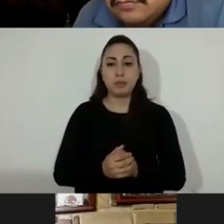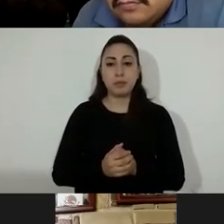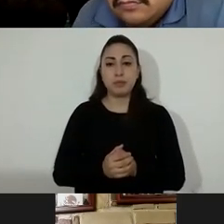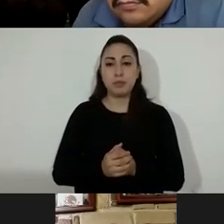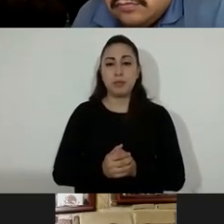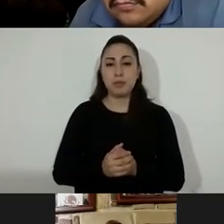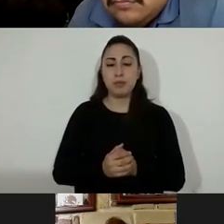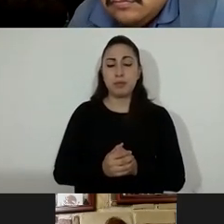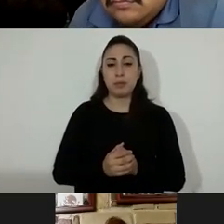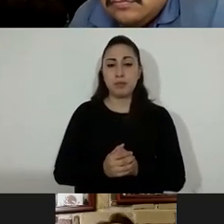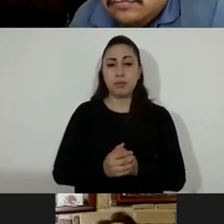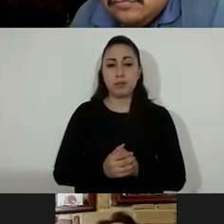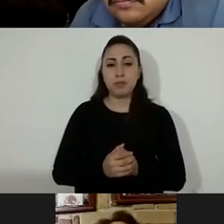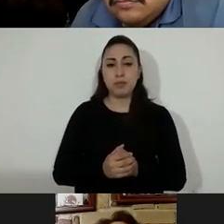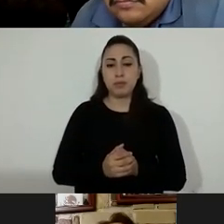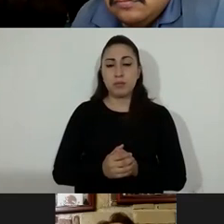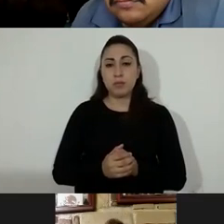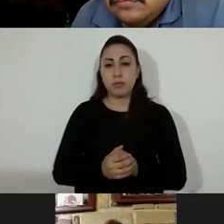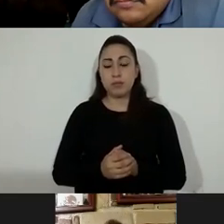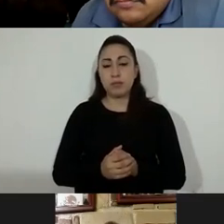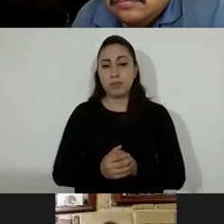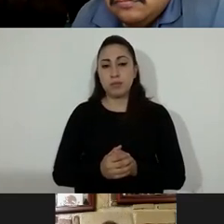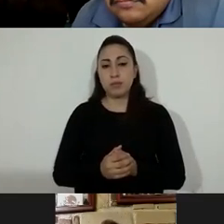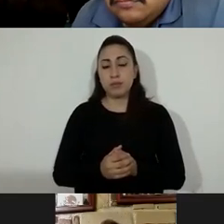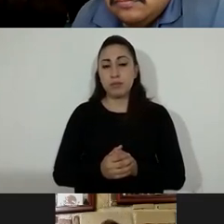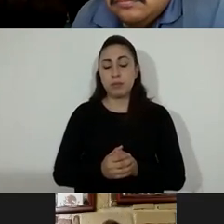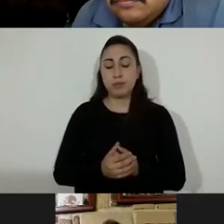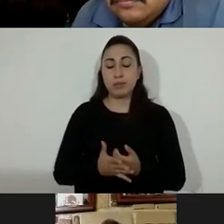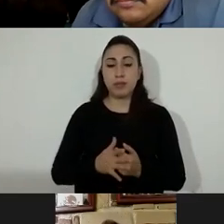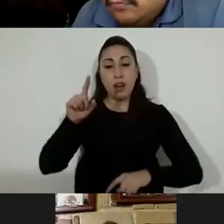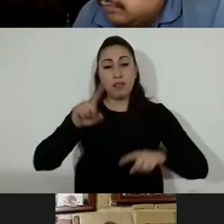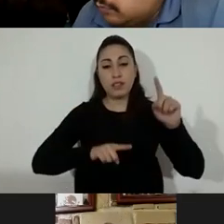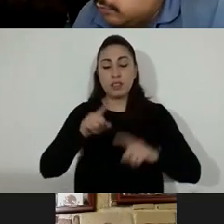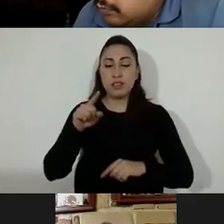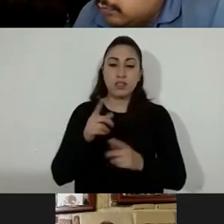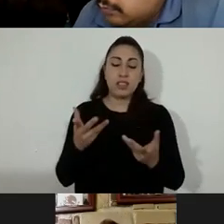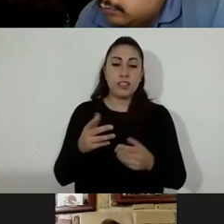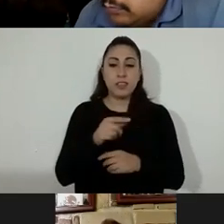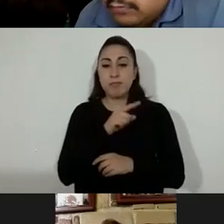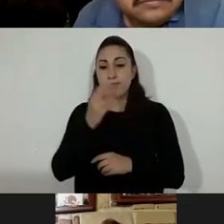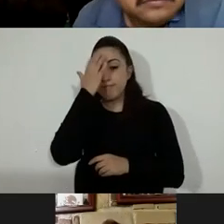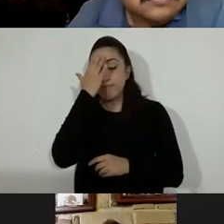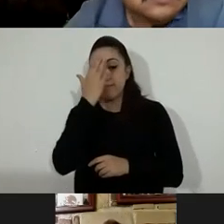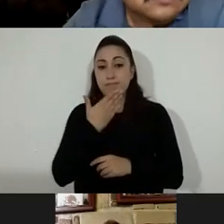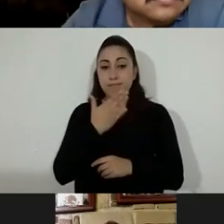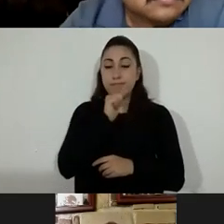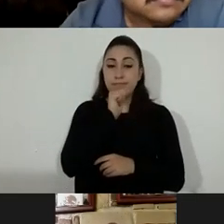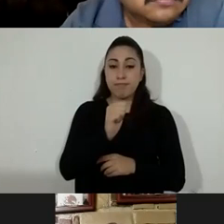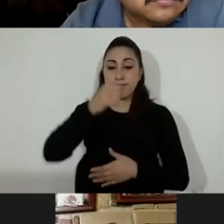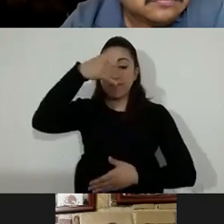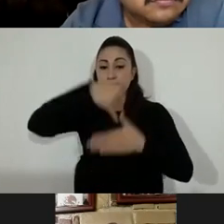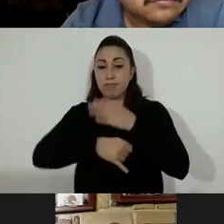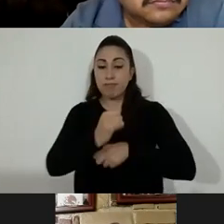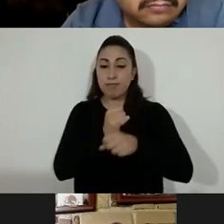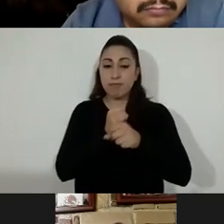que cuando desconocemos las propias características de lo que conlleva la aplicación en las obras de